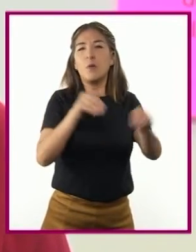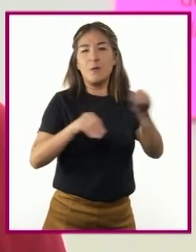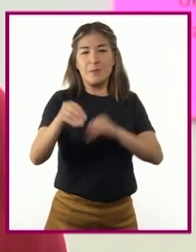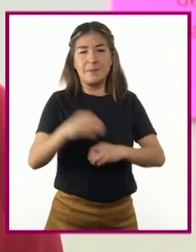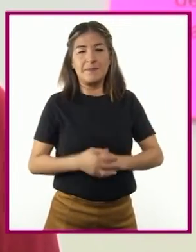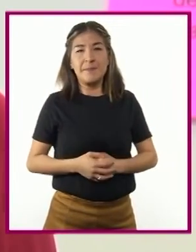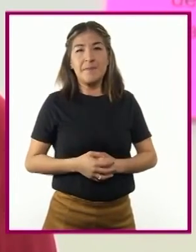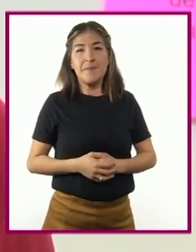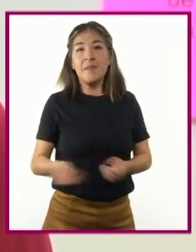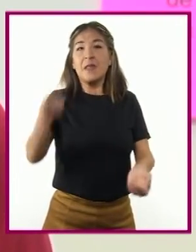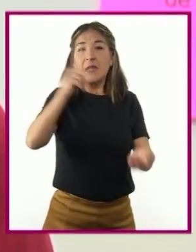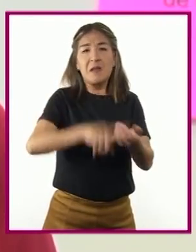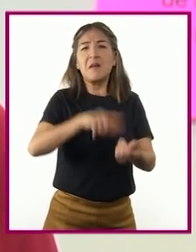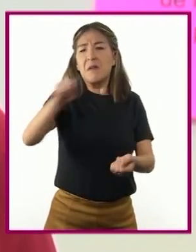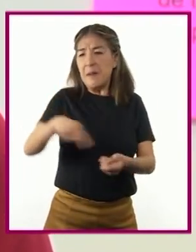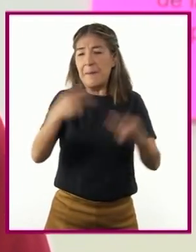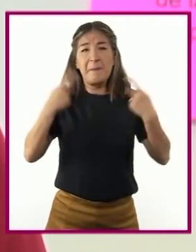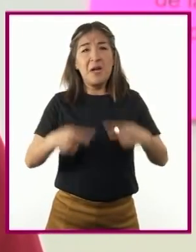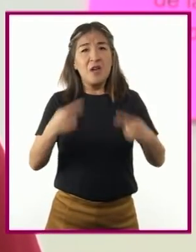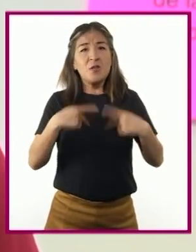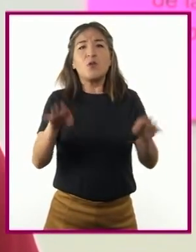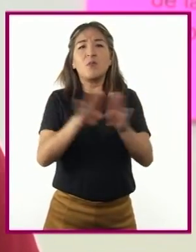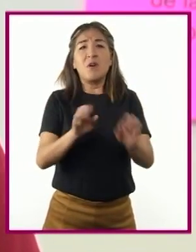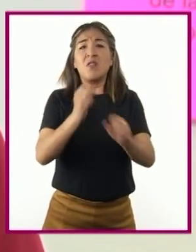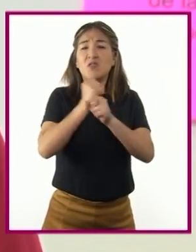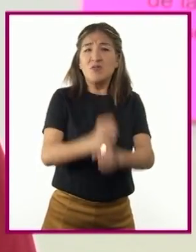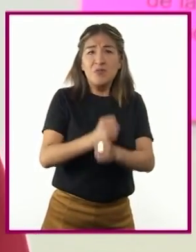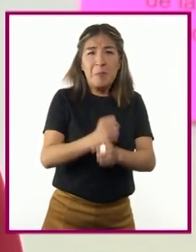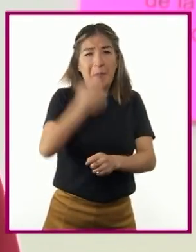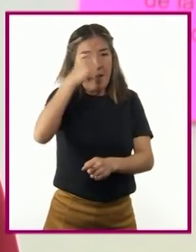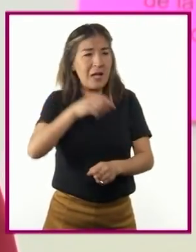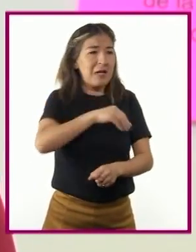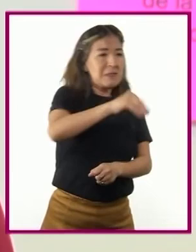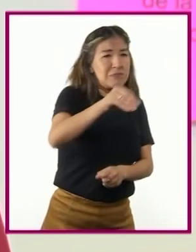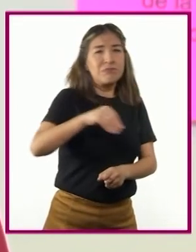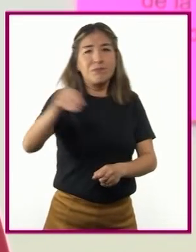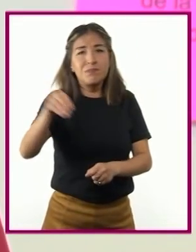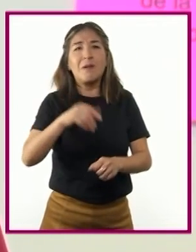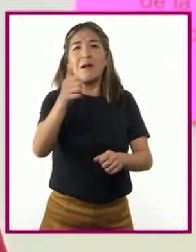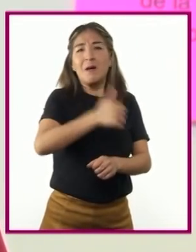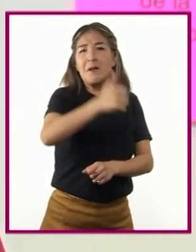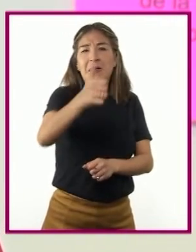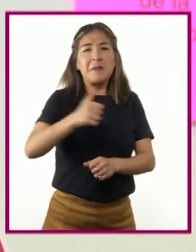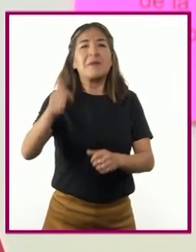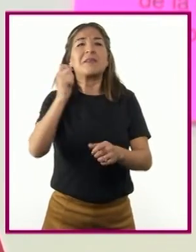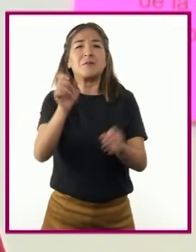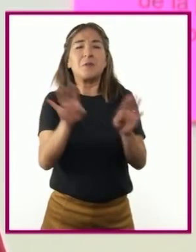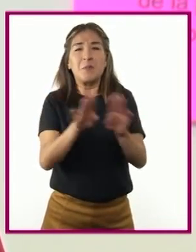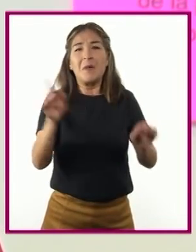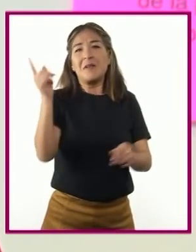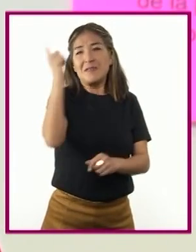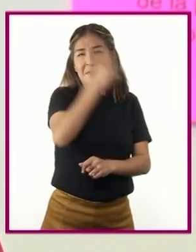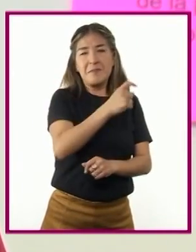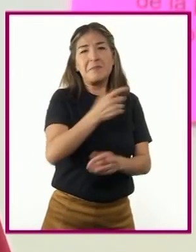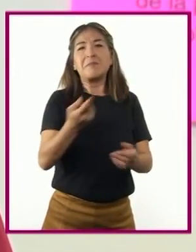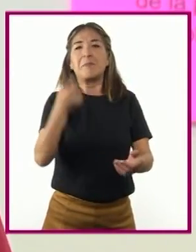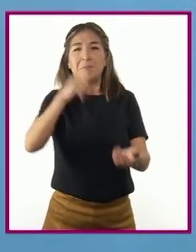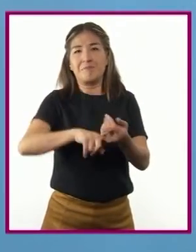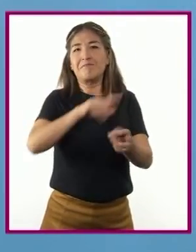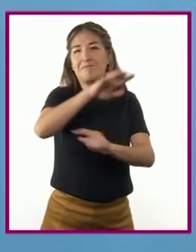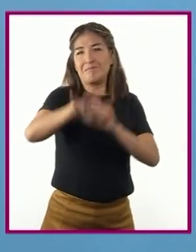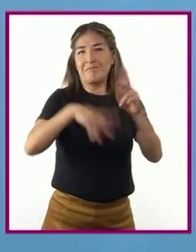la población no tiene que sufrir en el momento de desplazarse con medios de transporte no adecuados a una población